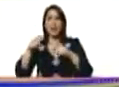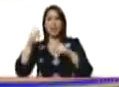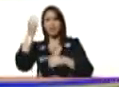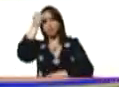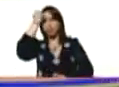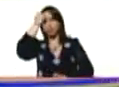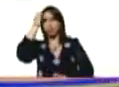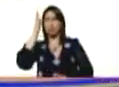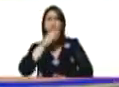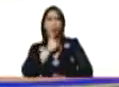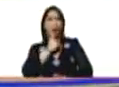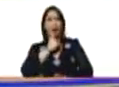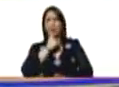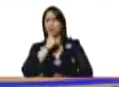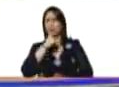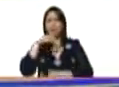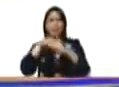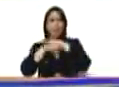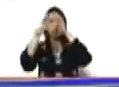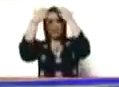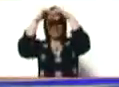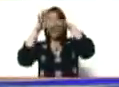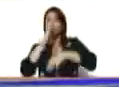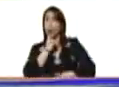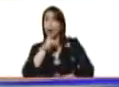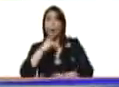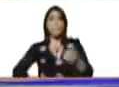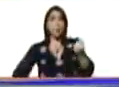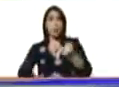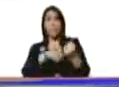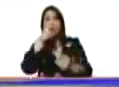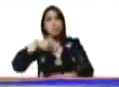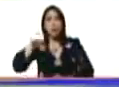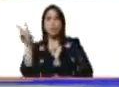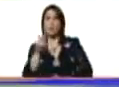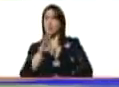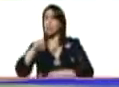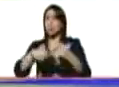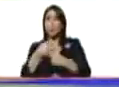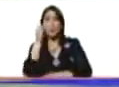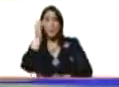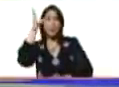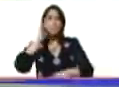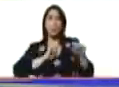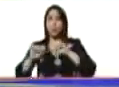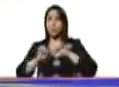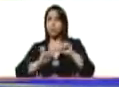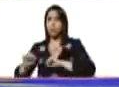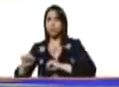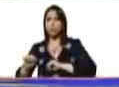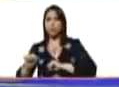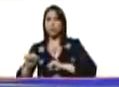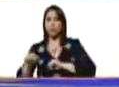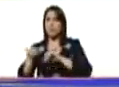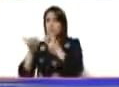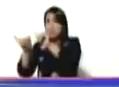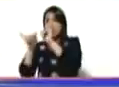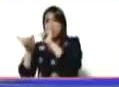no tiene ningún apoyo del pueblo de Venezuela, ninguna capacidad de movilización. Se autodestruyeron